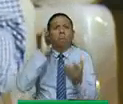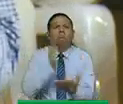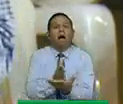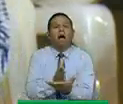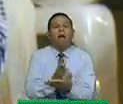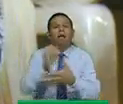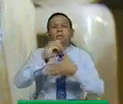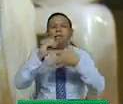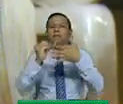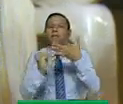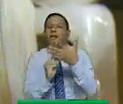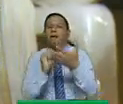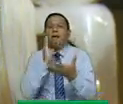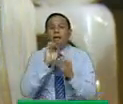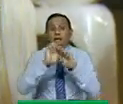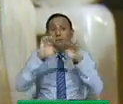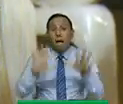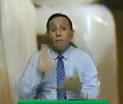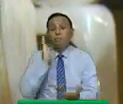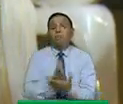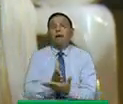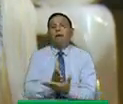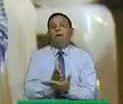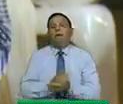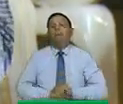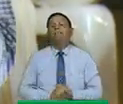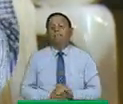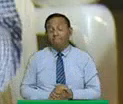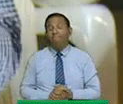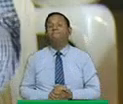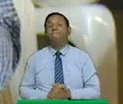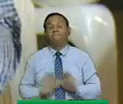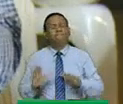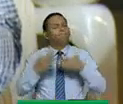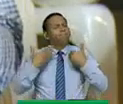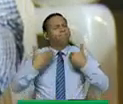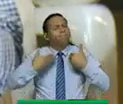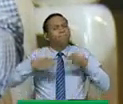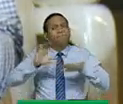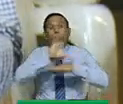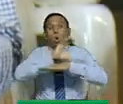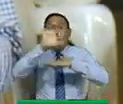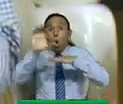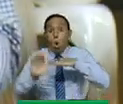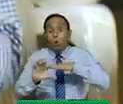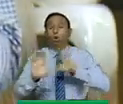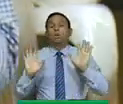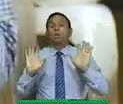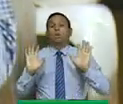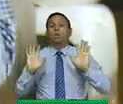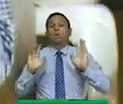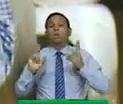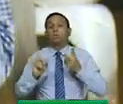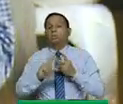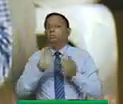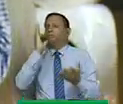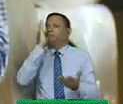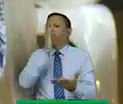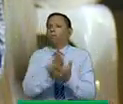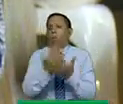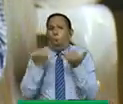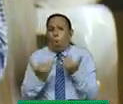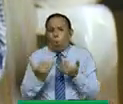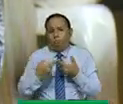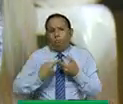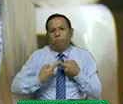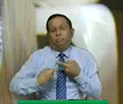examen de la SENESID. Para el régimen de la costa, se acabó desde hoy, porque el próximo año